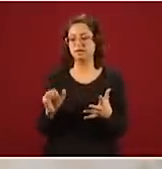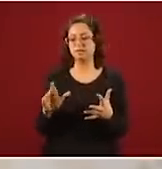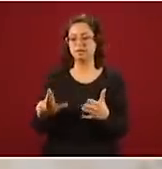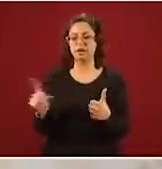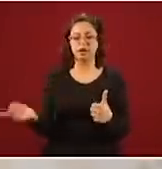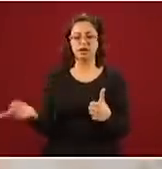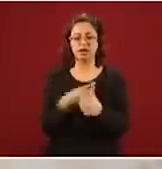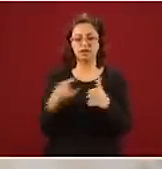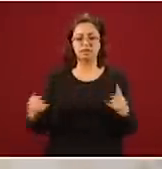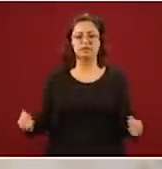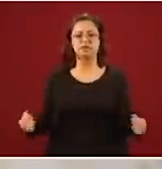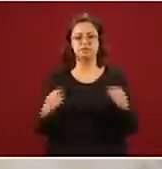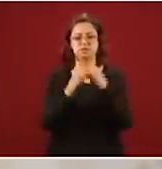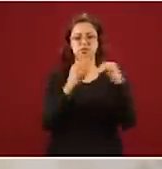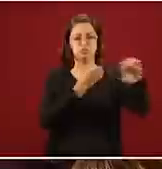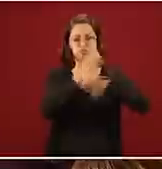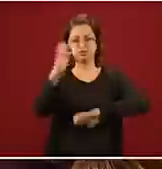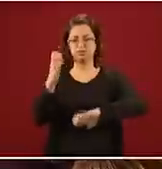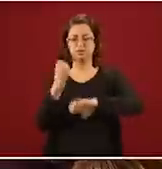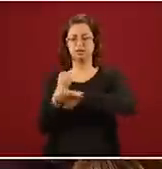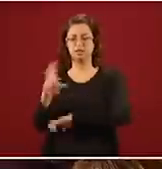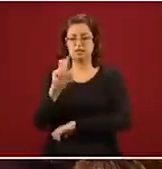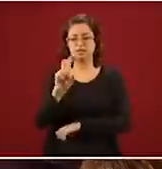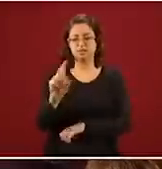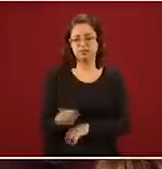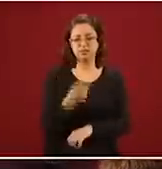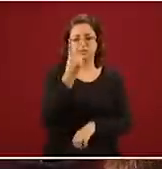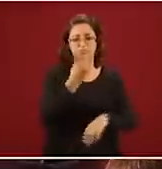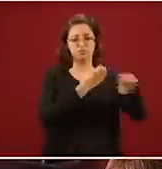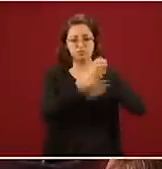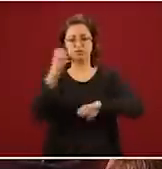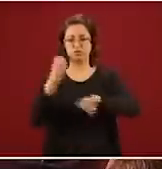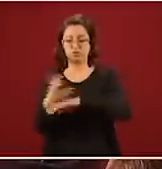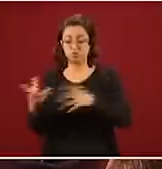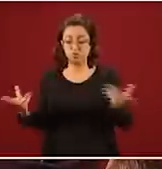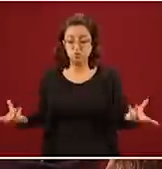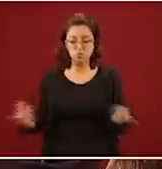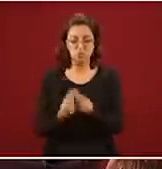las 32 entidades de la República. La siguiente, por favor.